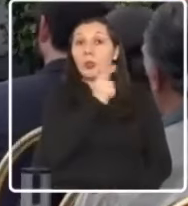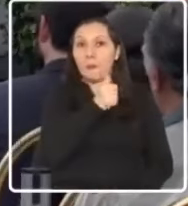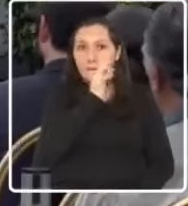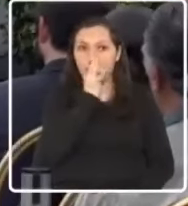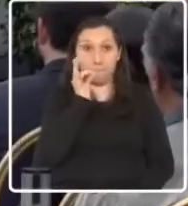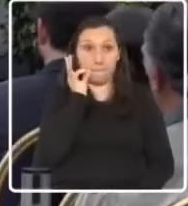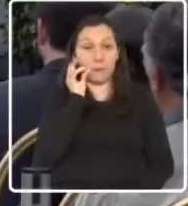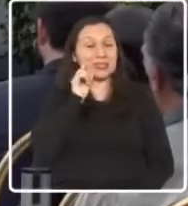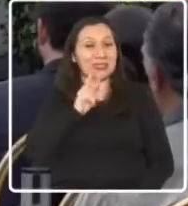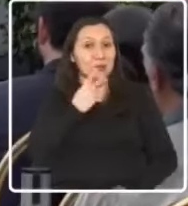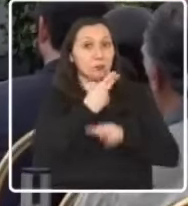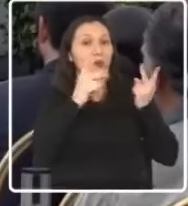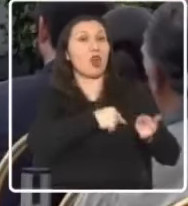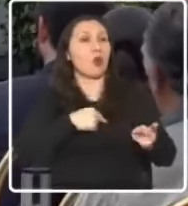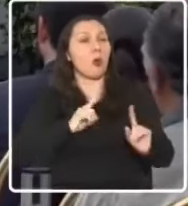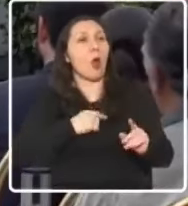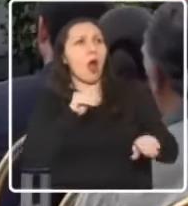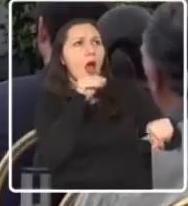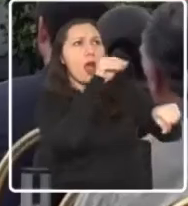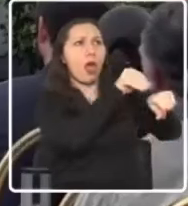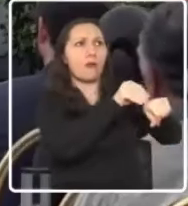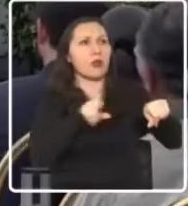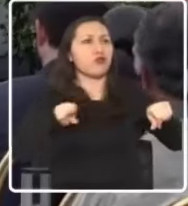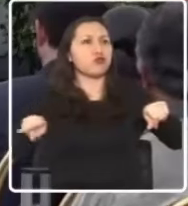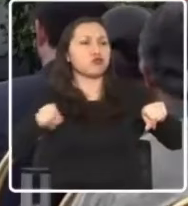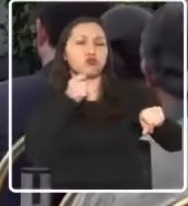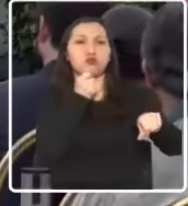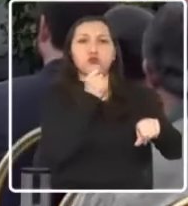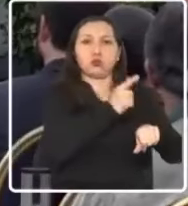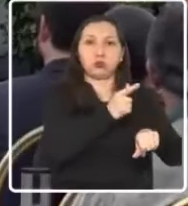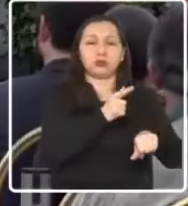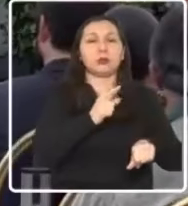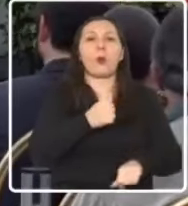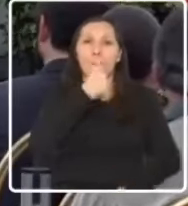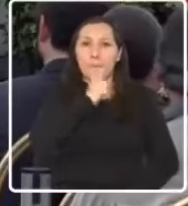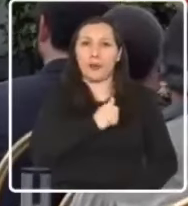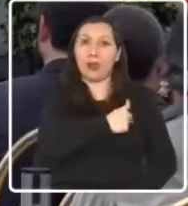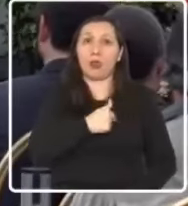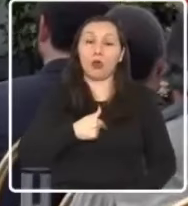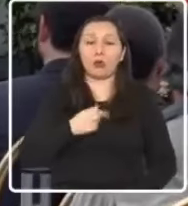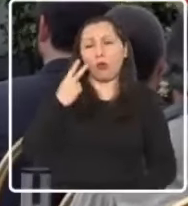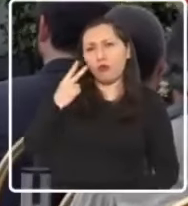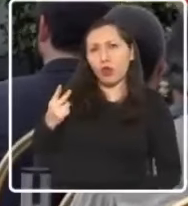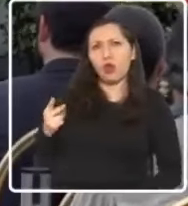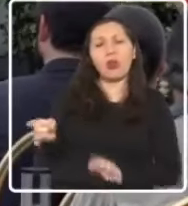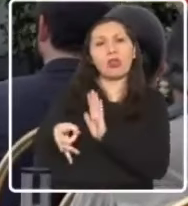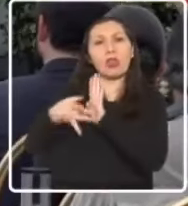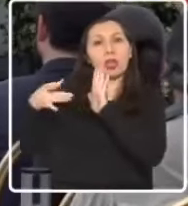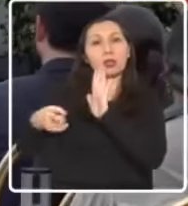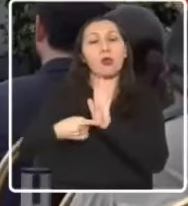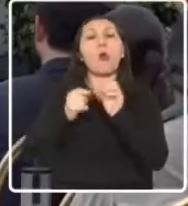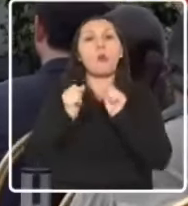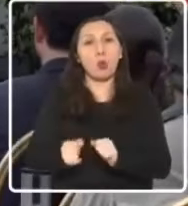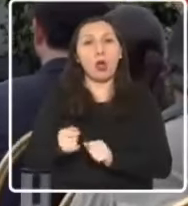va a permitir, ¿cierto?, que haya personas que puedan denunciar hechos constitutivos de delitos tributarios y pueden obtener